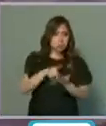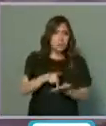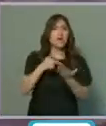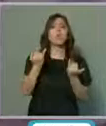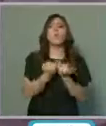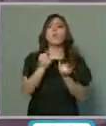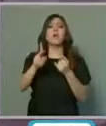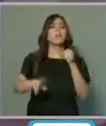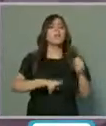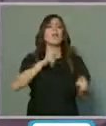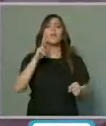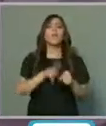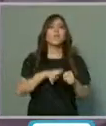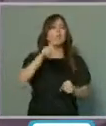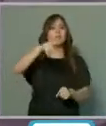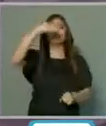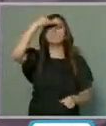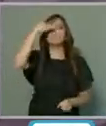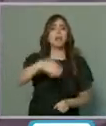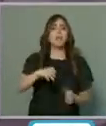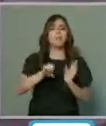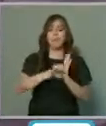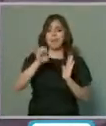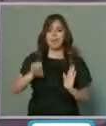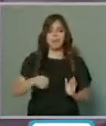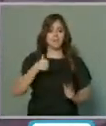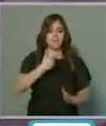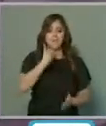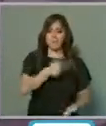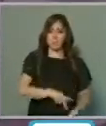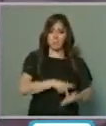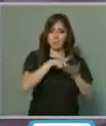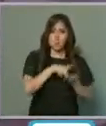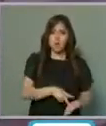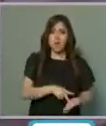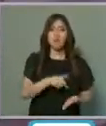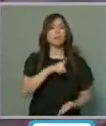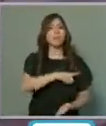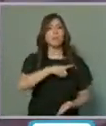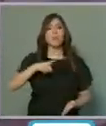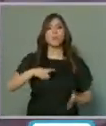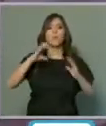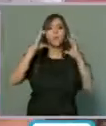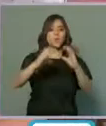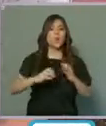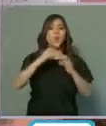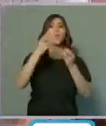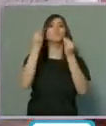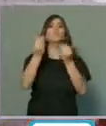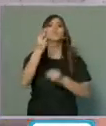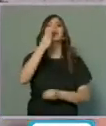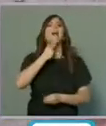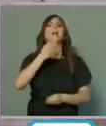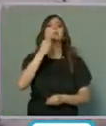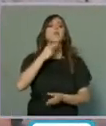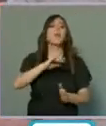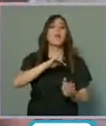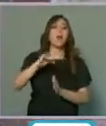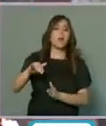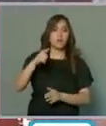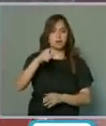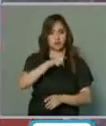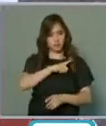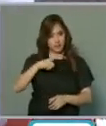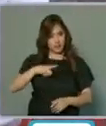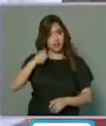sea, si estamos bien de peso, estamos sanos, tenemos que cuidar el consumo de azúcares simples. Entonces, Oye, Alicia,